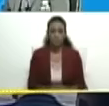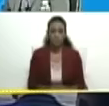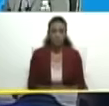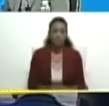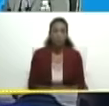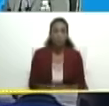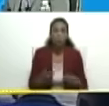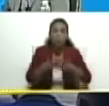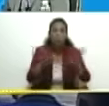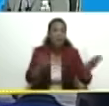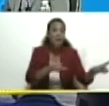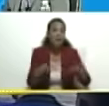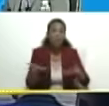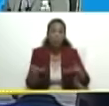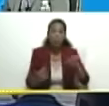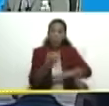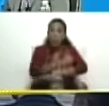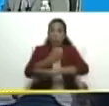la mesa está servida.